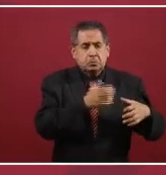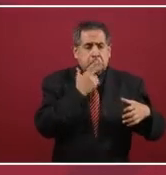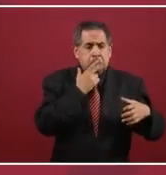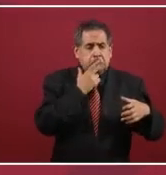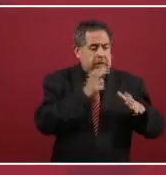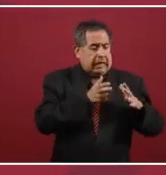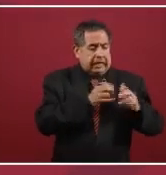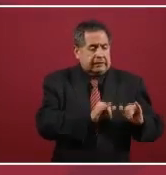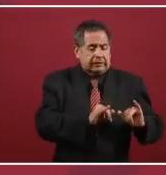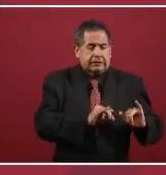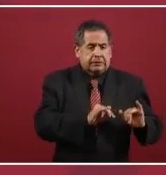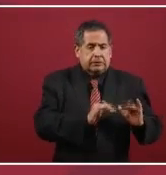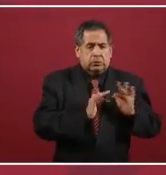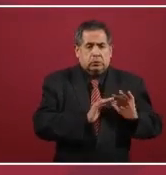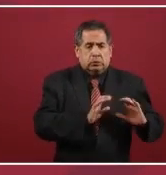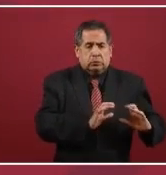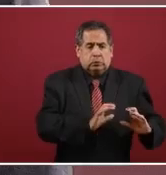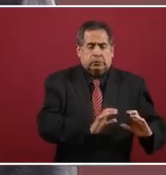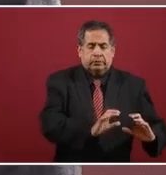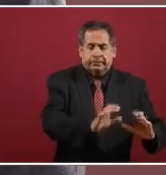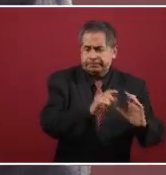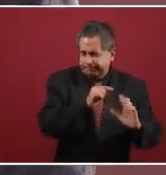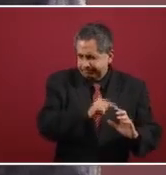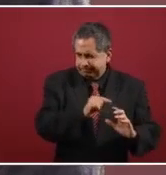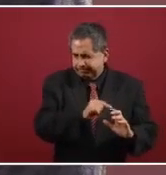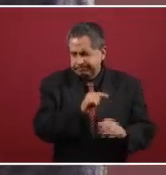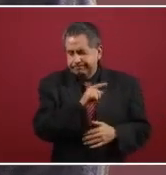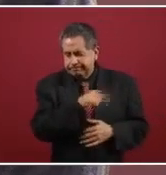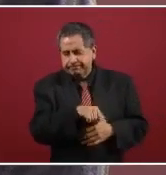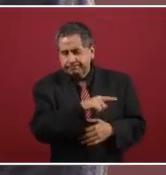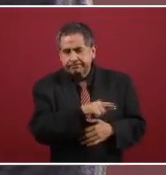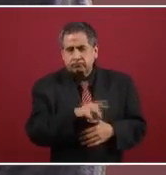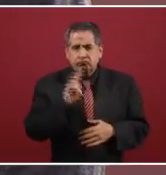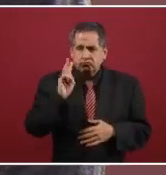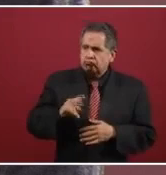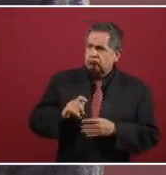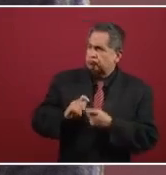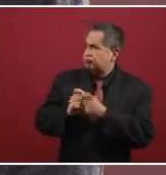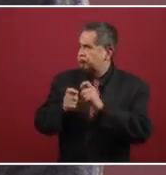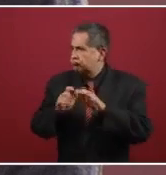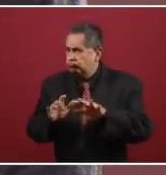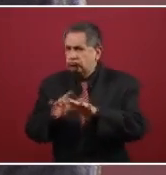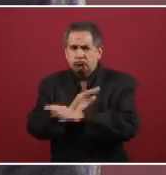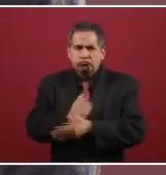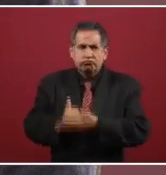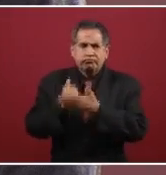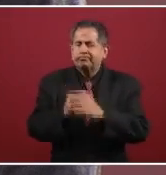el statu quo, y se dedican no a transformar la realidad,